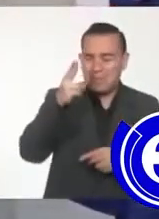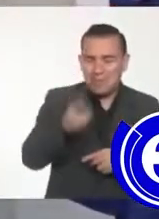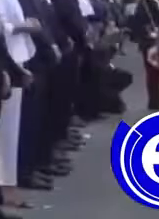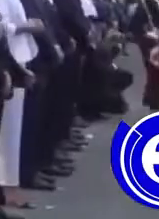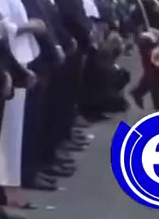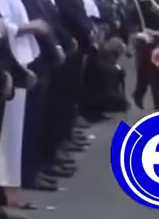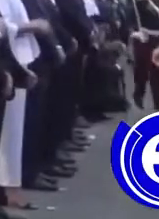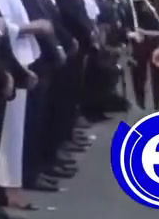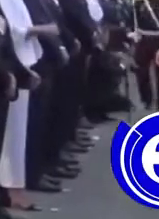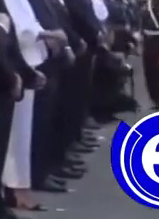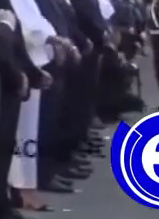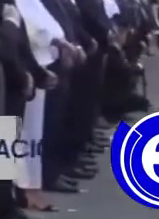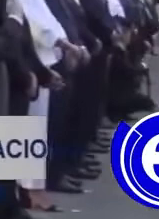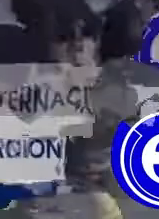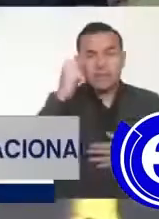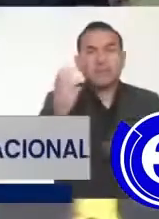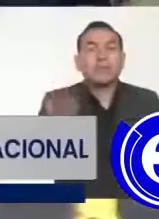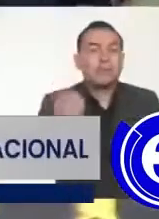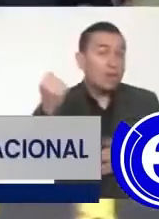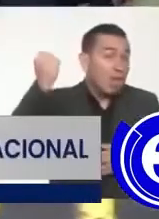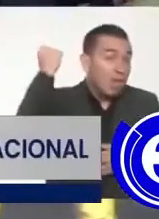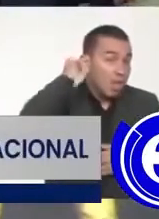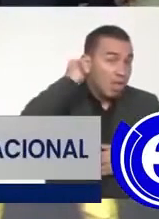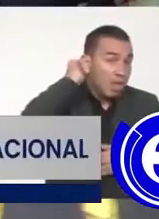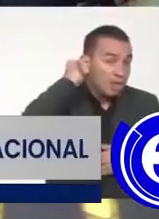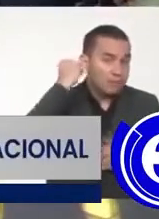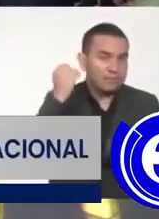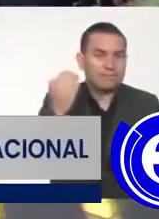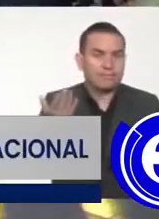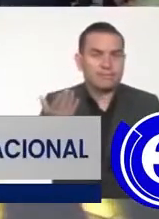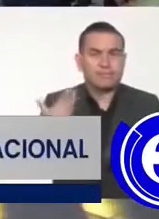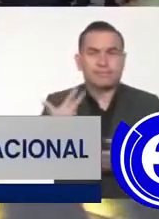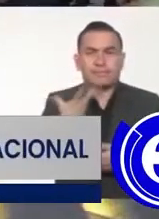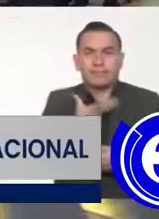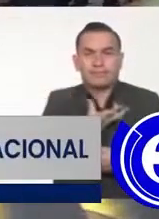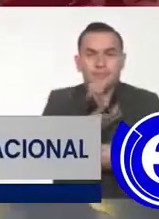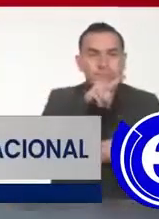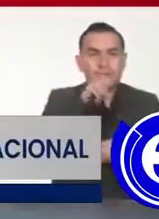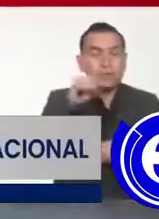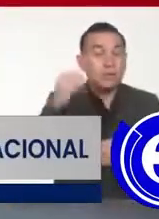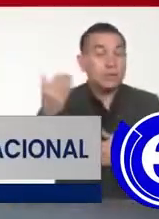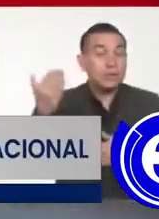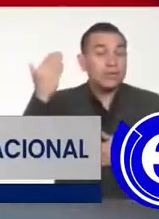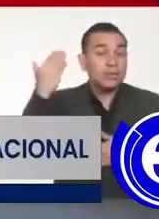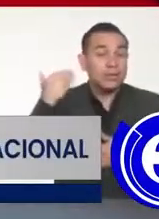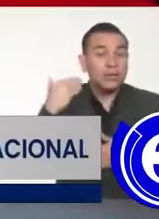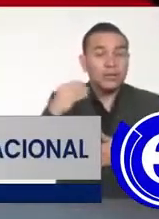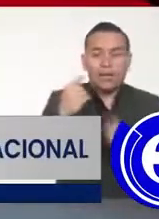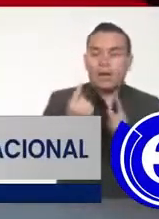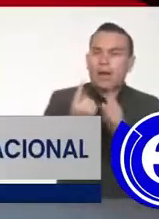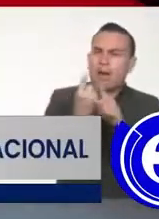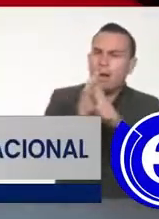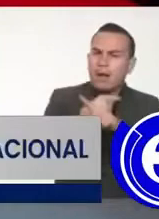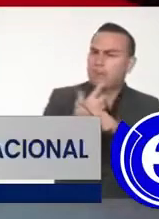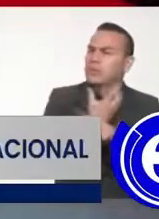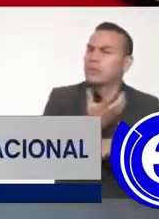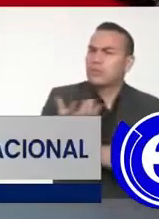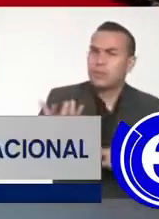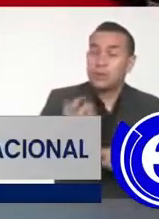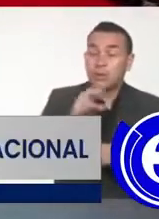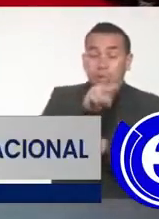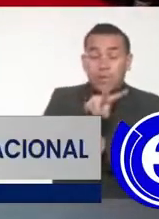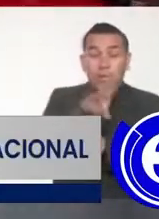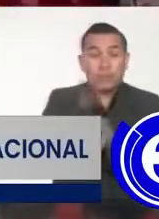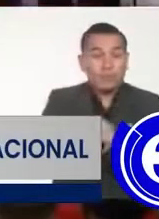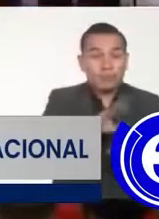bucl le dijo frente al cuerpo diplomático y al resto de funcionarios de los demás órganos de estado e invitados que no permitirá la injerencia de externos en